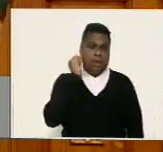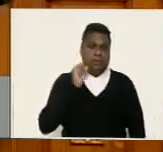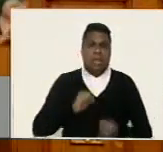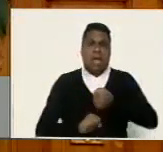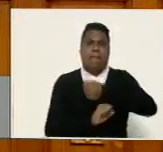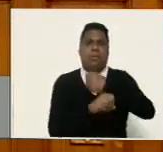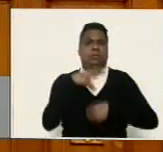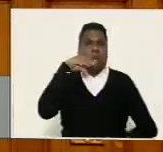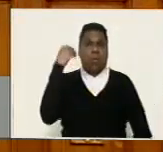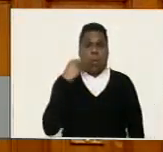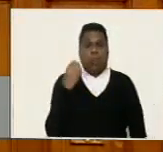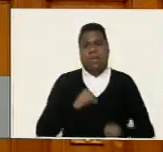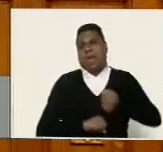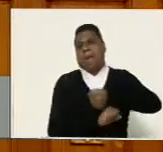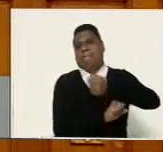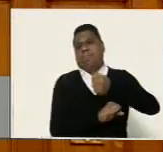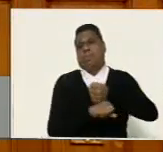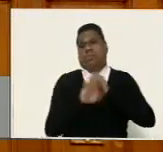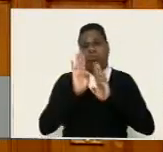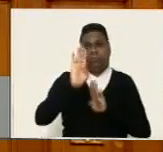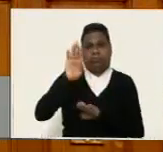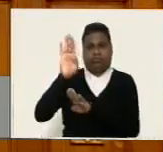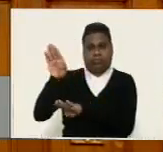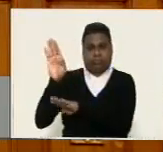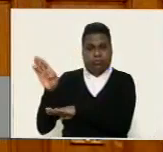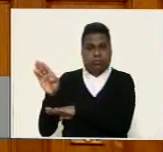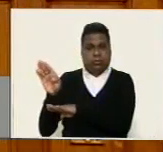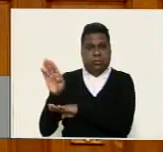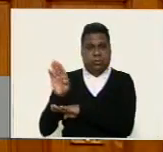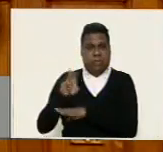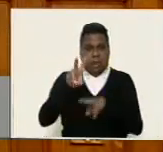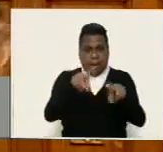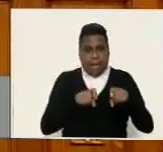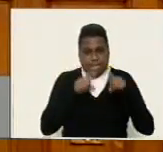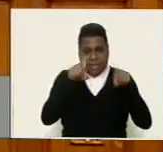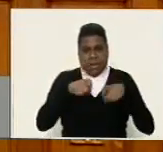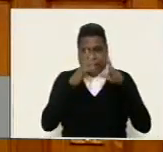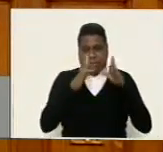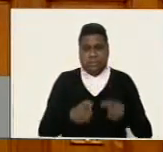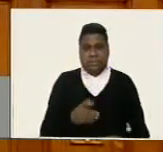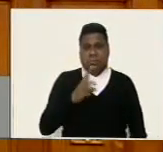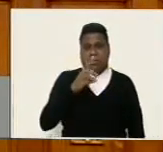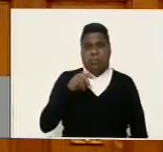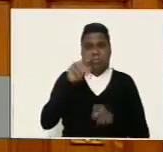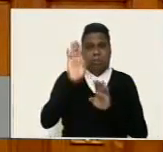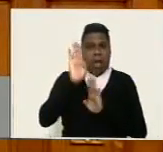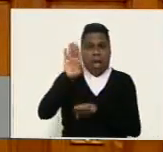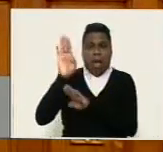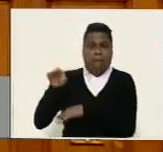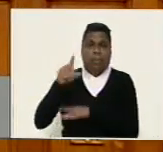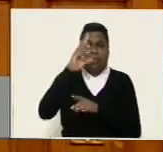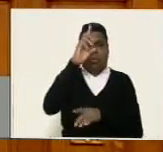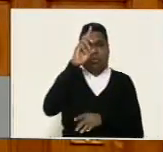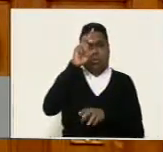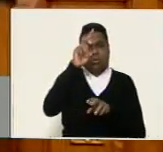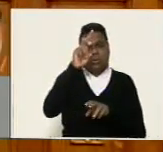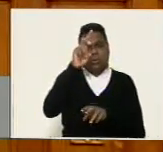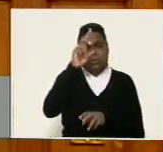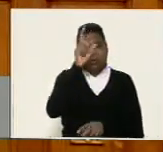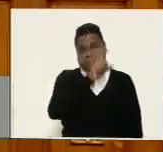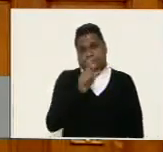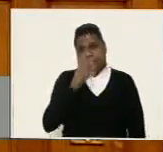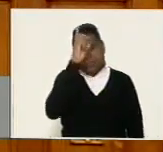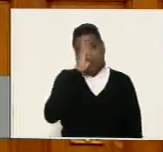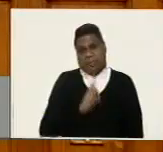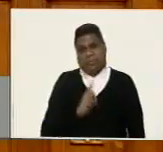de los jóvenes, con el apoyo de los campesinos, con el apoyo de las personas con discapacidad, con los adultos mayores, con los trabajadores,